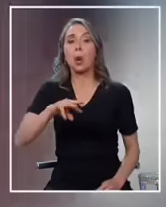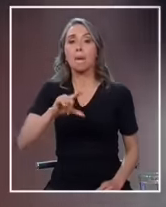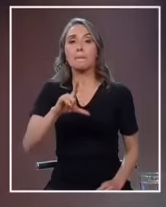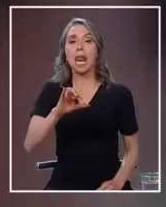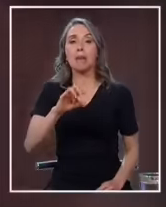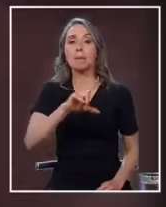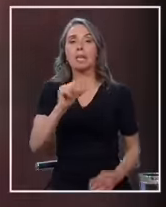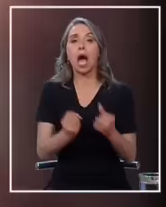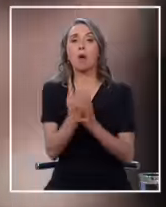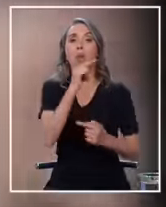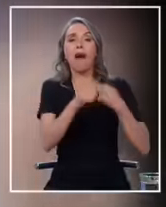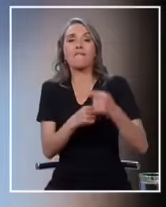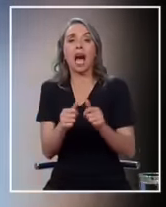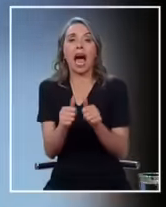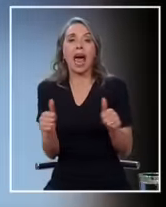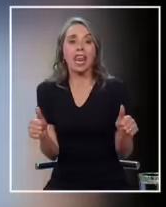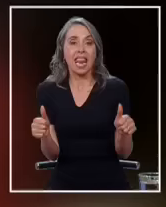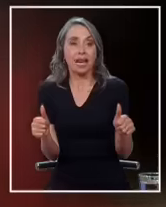Nueva Generación.